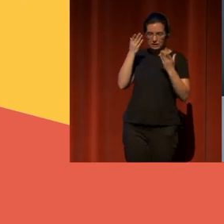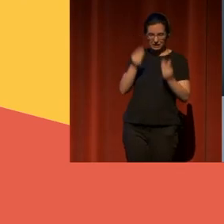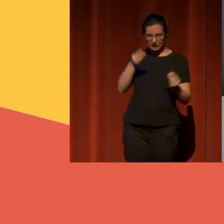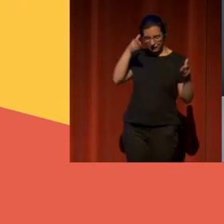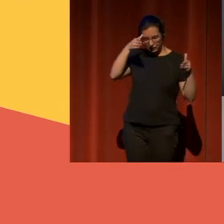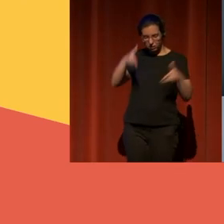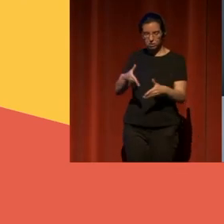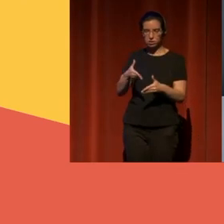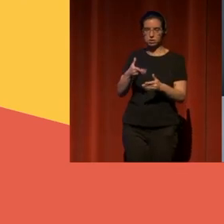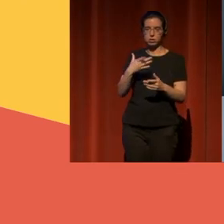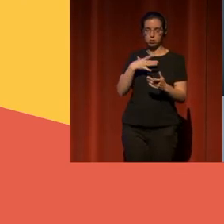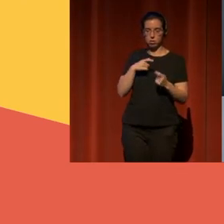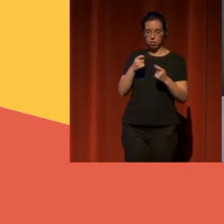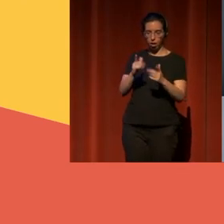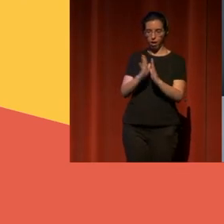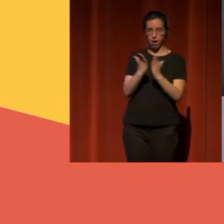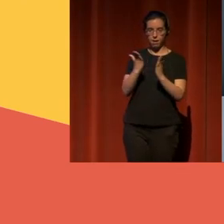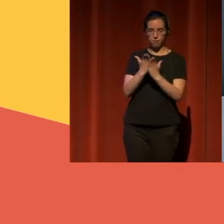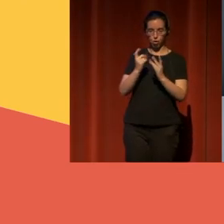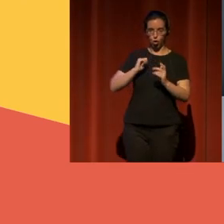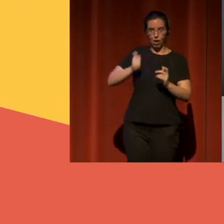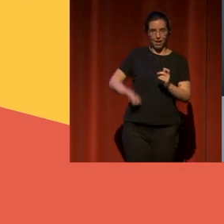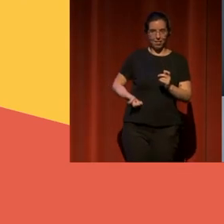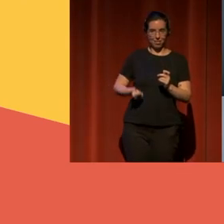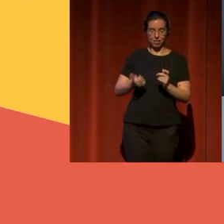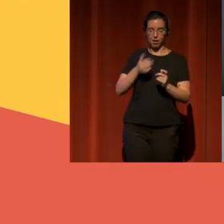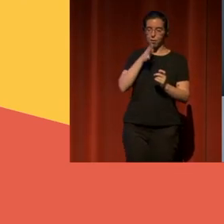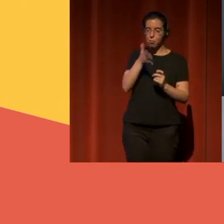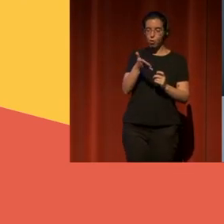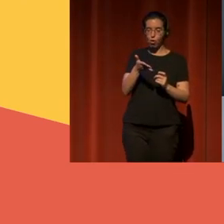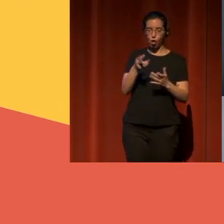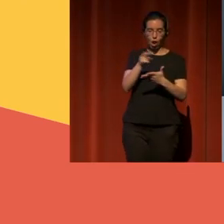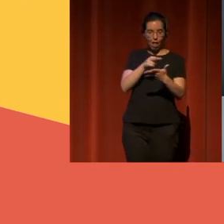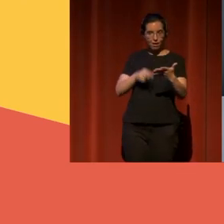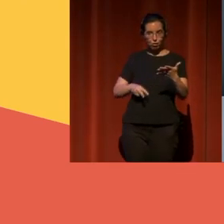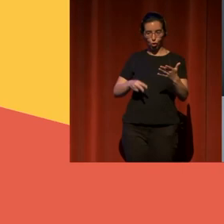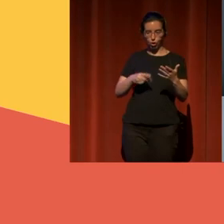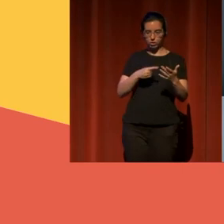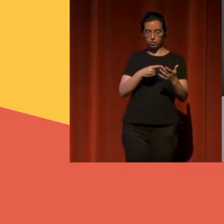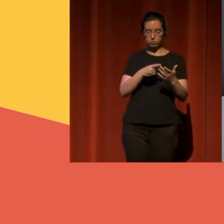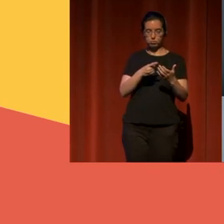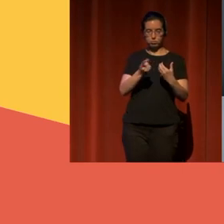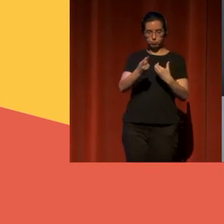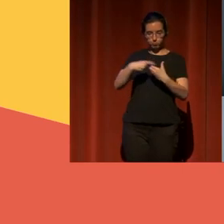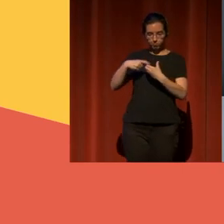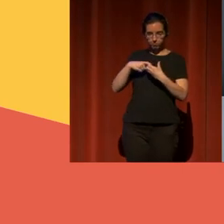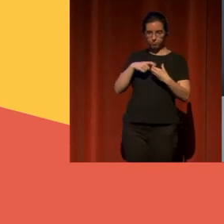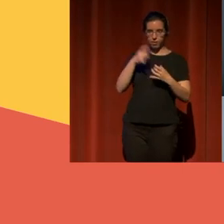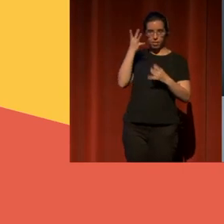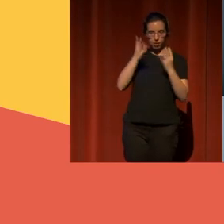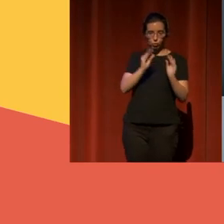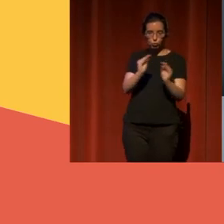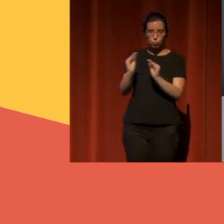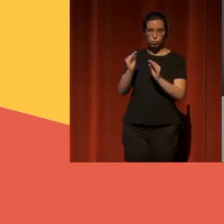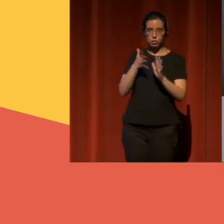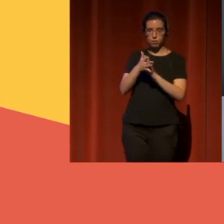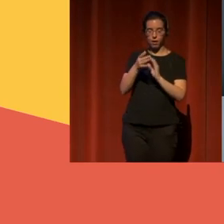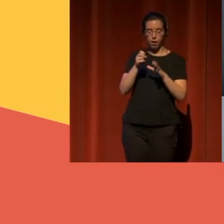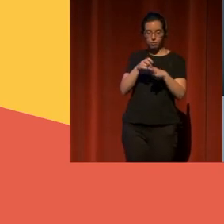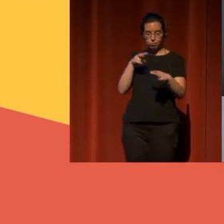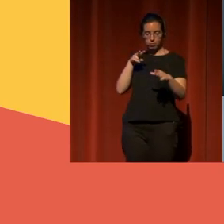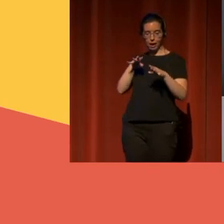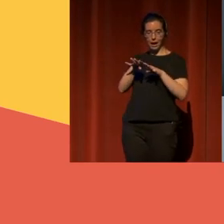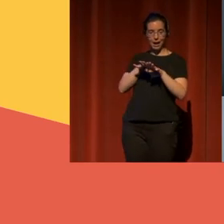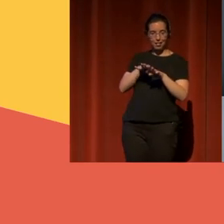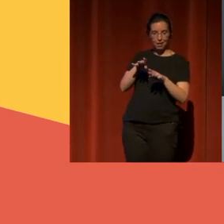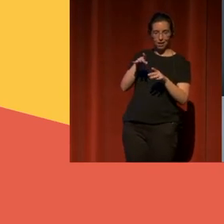para enriquecer libros con los propios lectores, ¿no? Lo que permite tener una mirada crítica y activa sobre